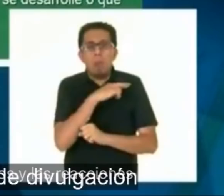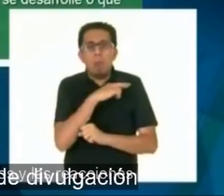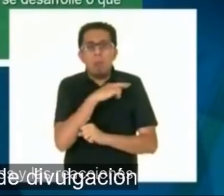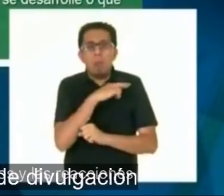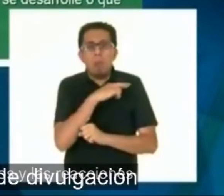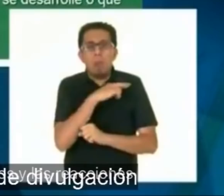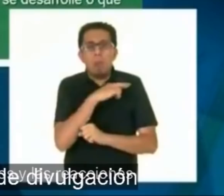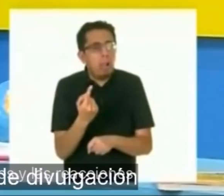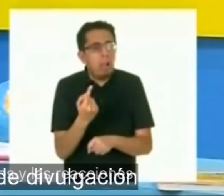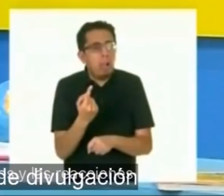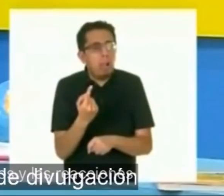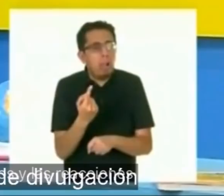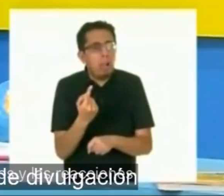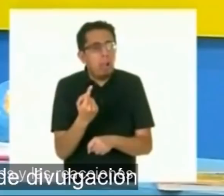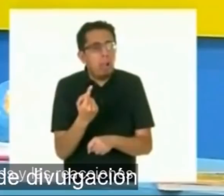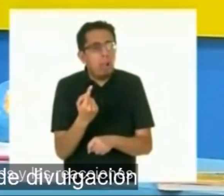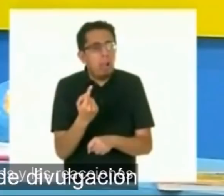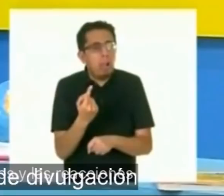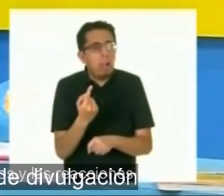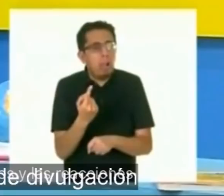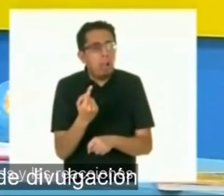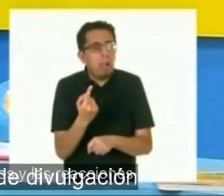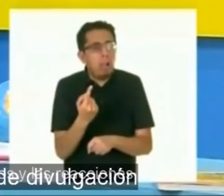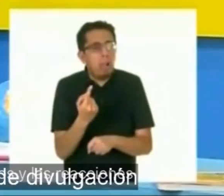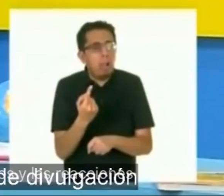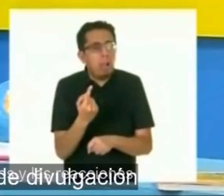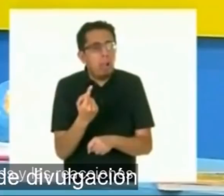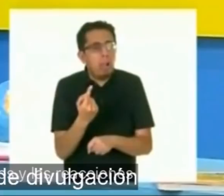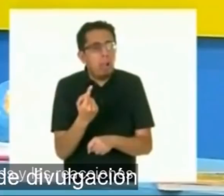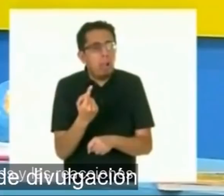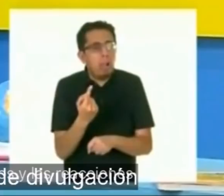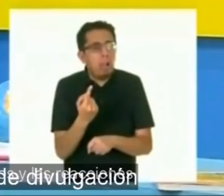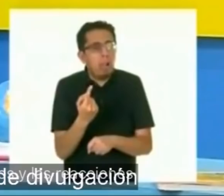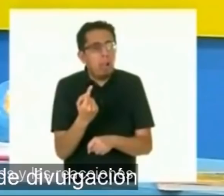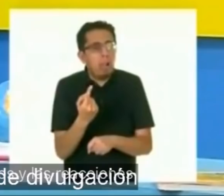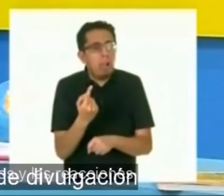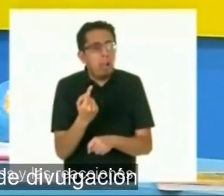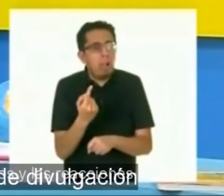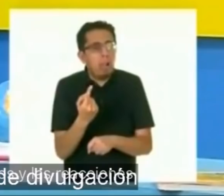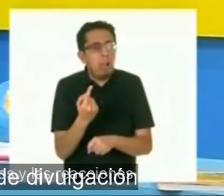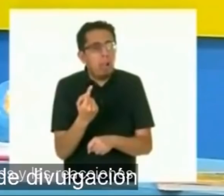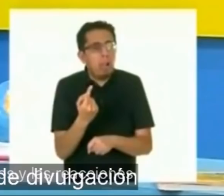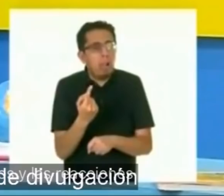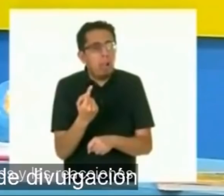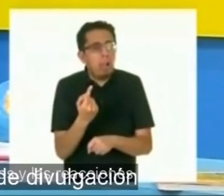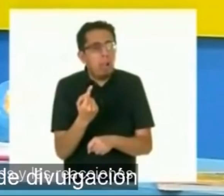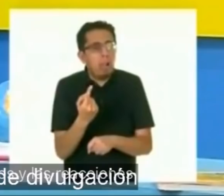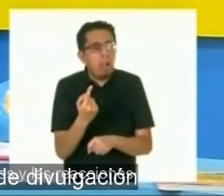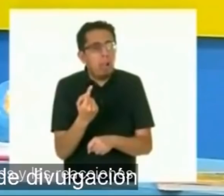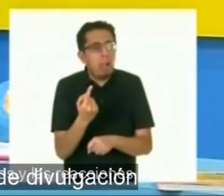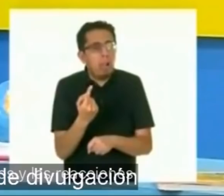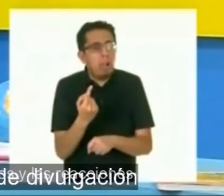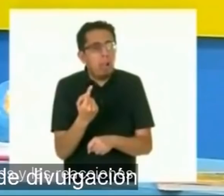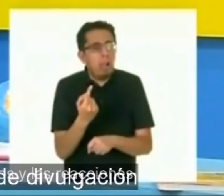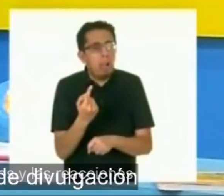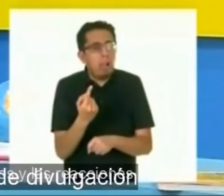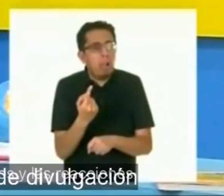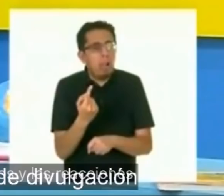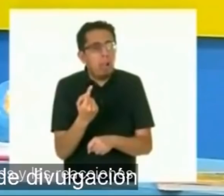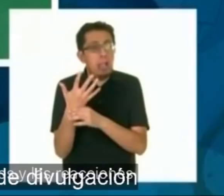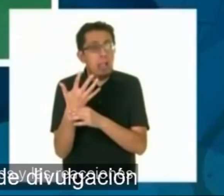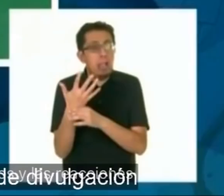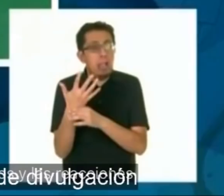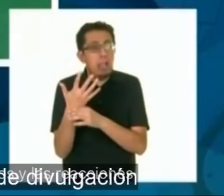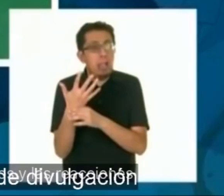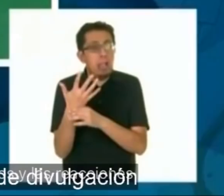El primer texto que leímos usa un texto formal, el segundo texto está enfocado para niños y usa un lenguaje mucho más informal. Las